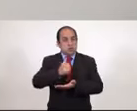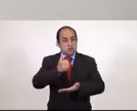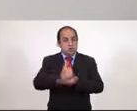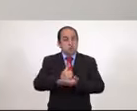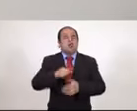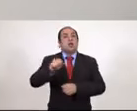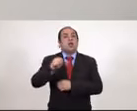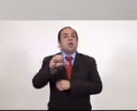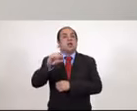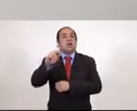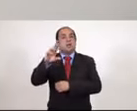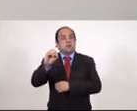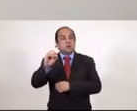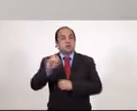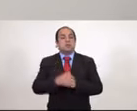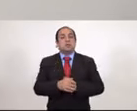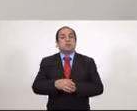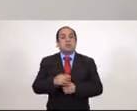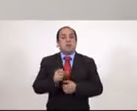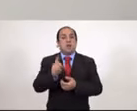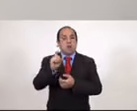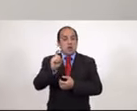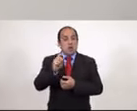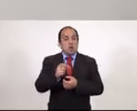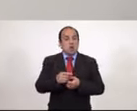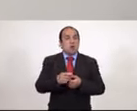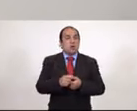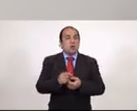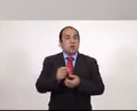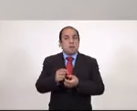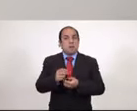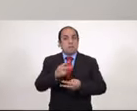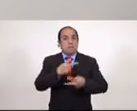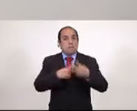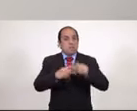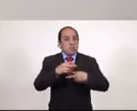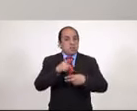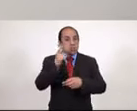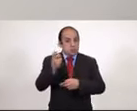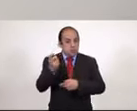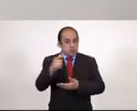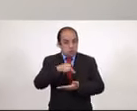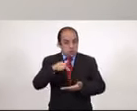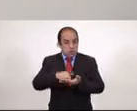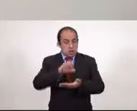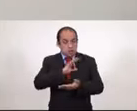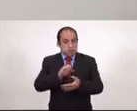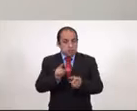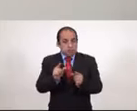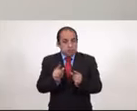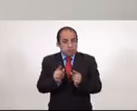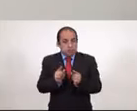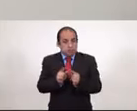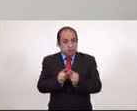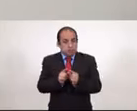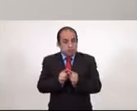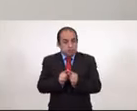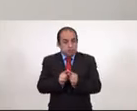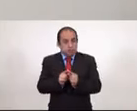proveniente o el agua que pasa todos los días por este punto pudo disminuirse y con eso se redujo la cantidad de